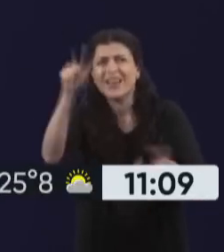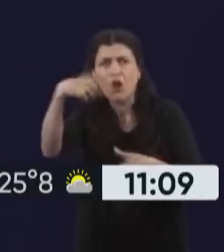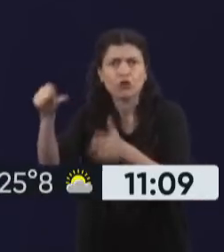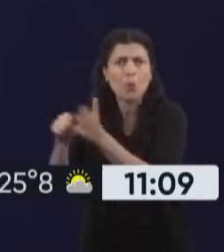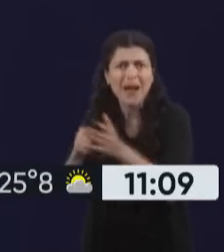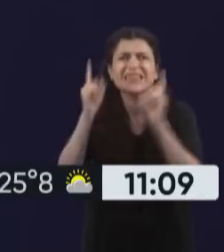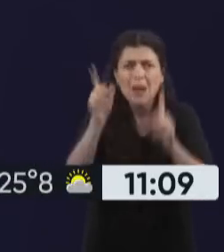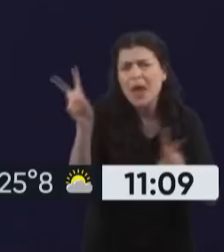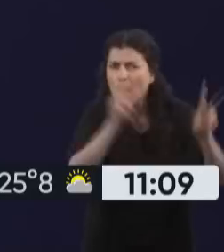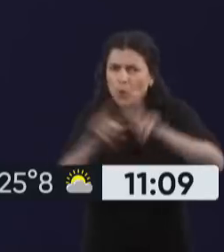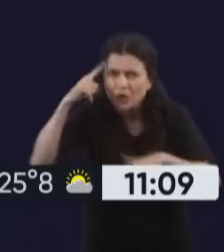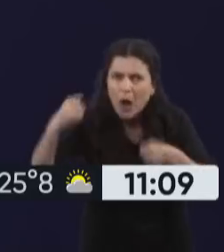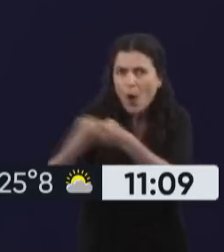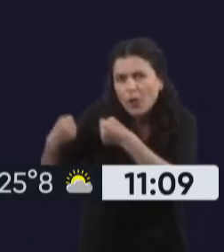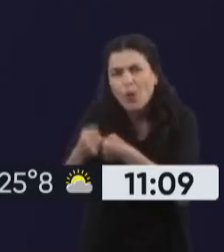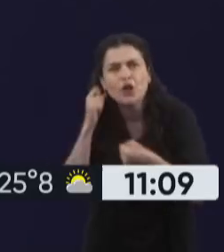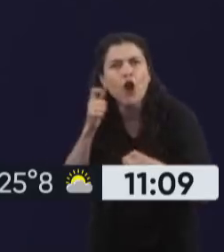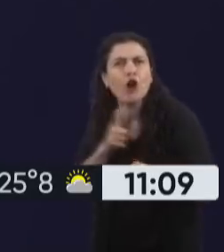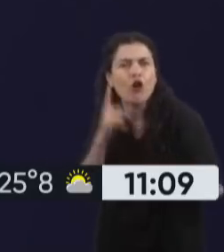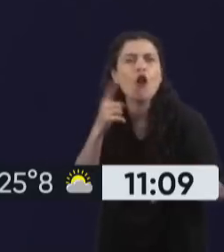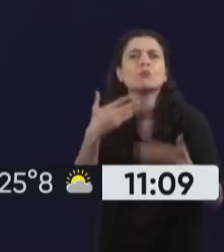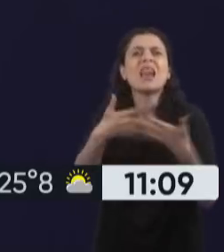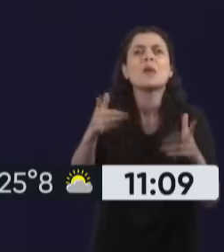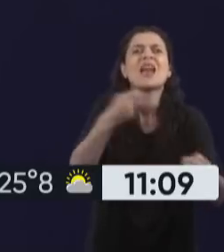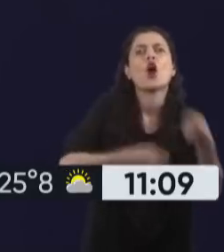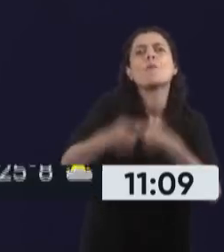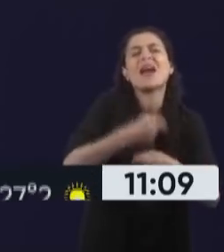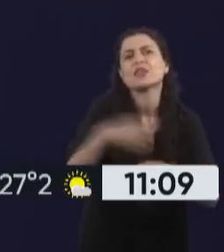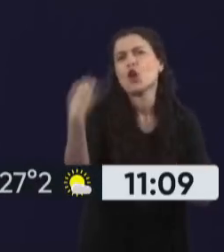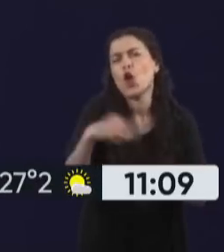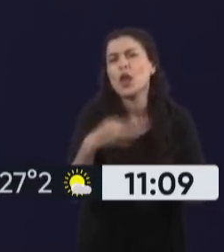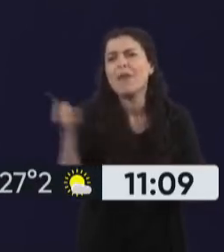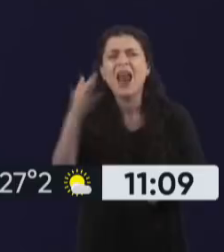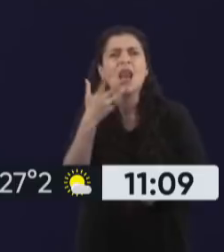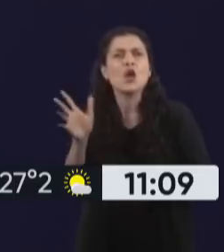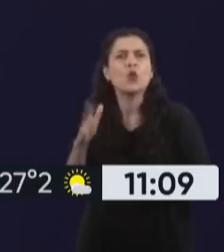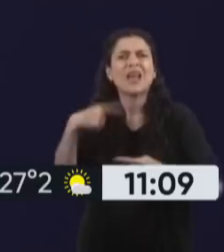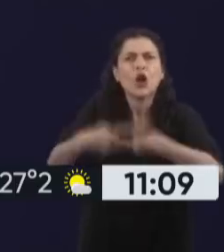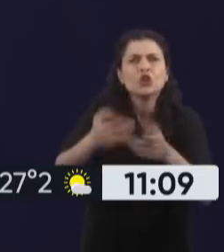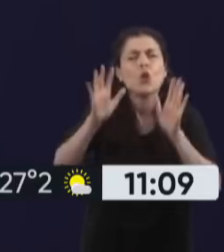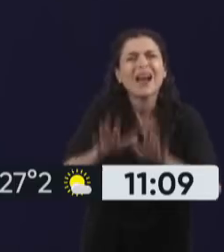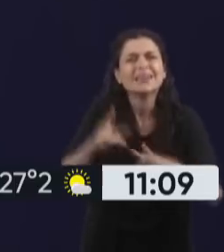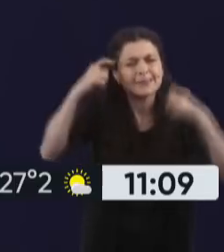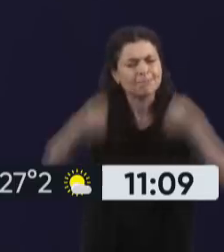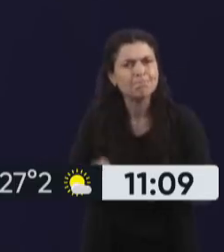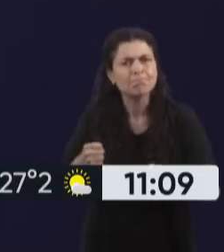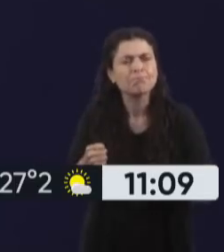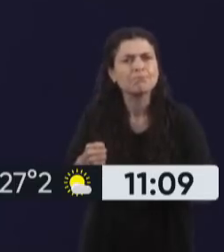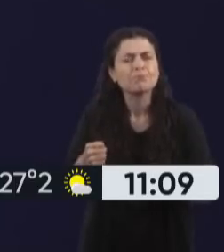que el presidente es promotor del libre comercio y que, por supuesto, cada tratado de libre